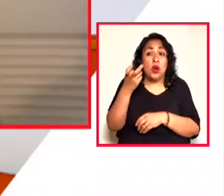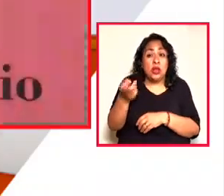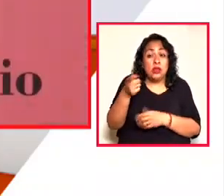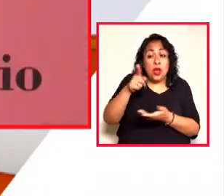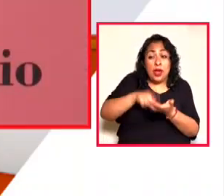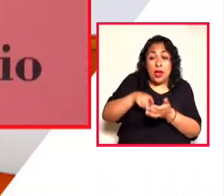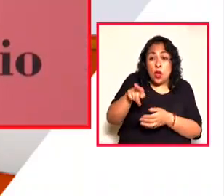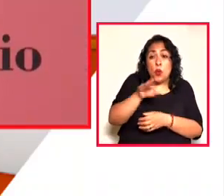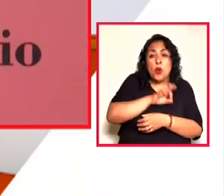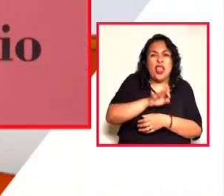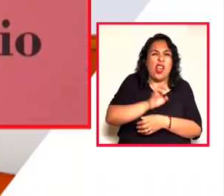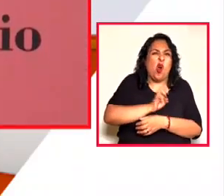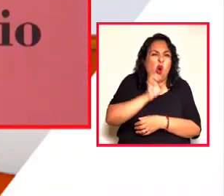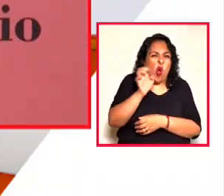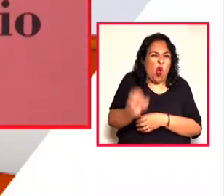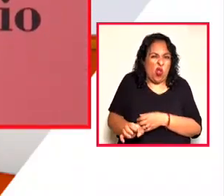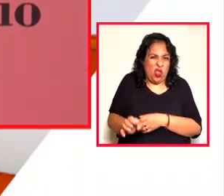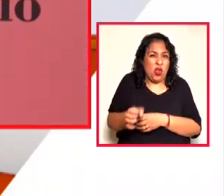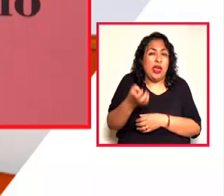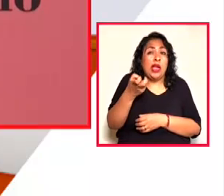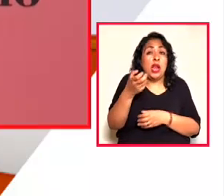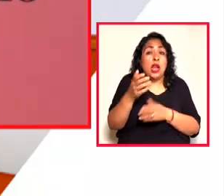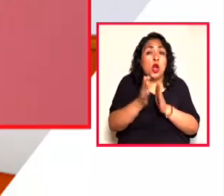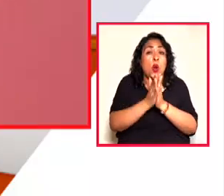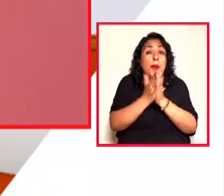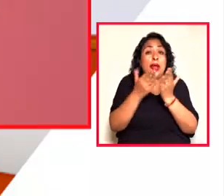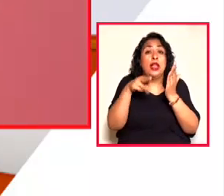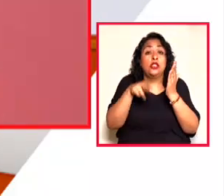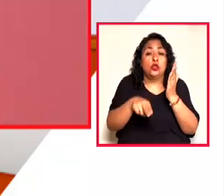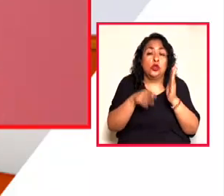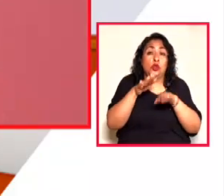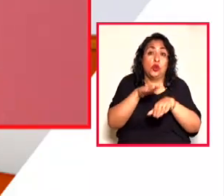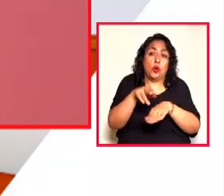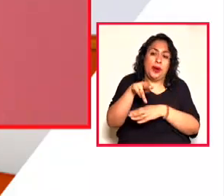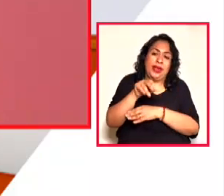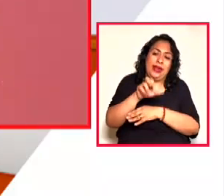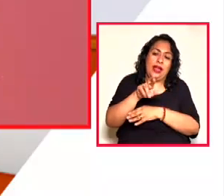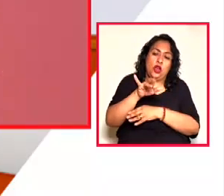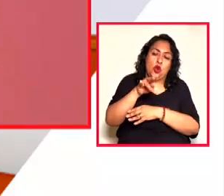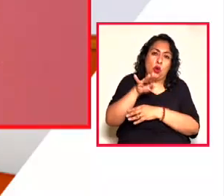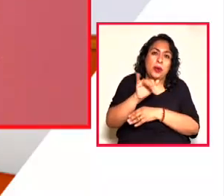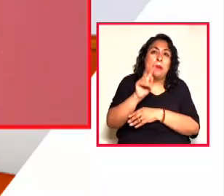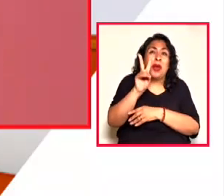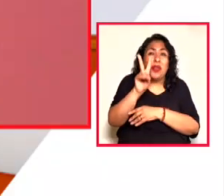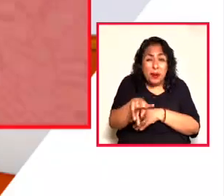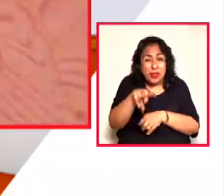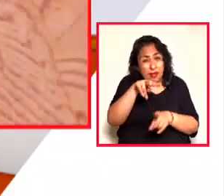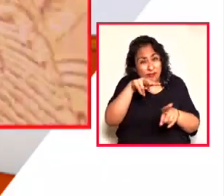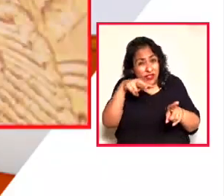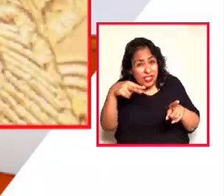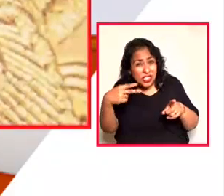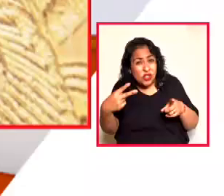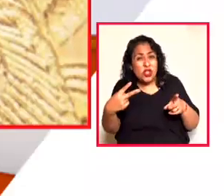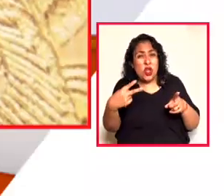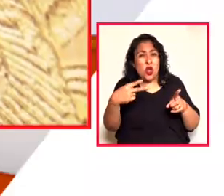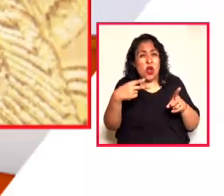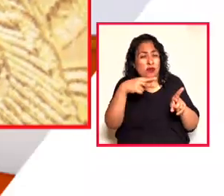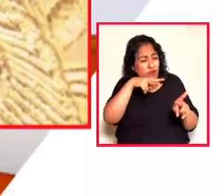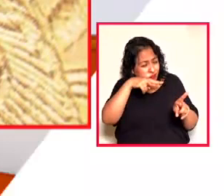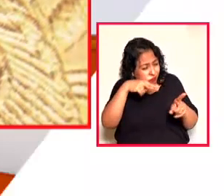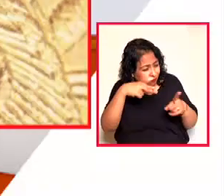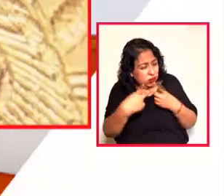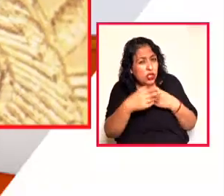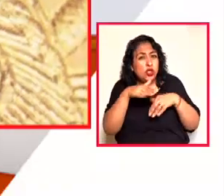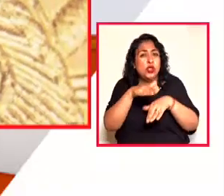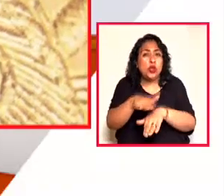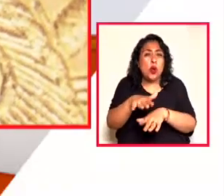posibilidades del odio, que es una novela sobre Nairobi, pero realmente es una visión oblicua sobre la situación